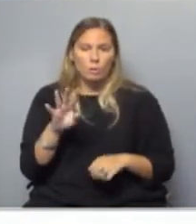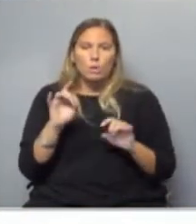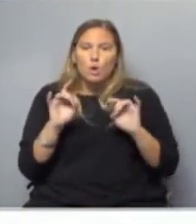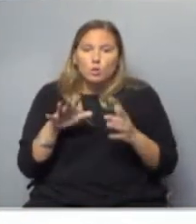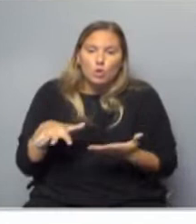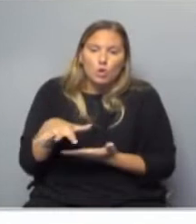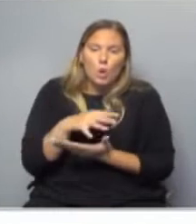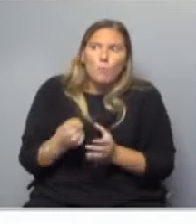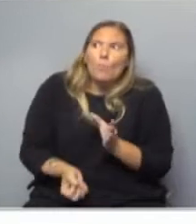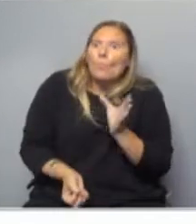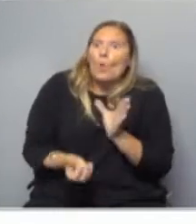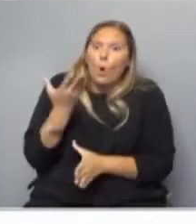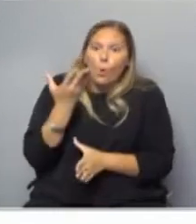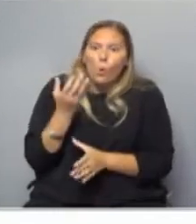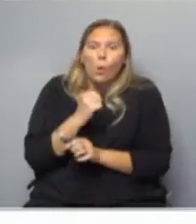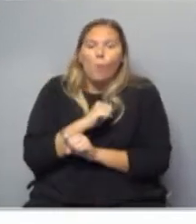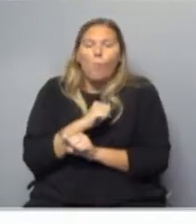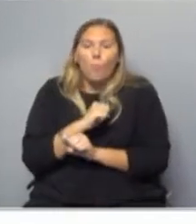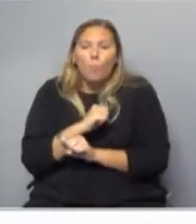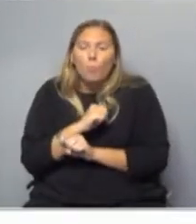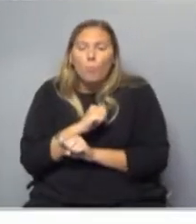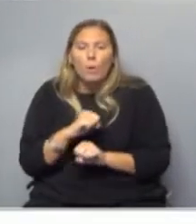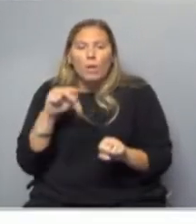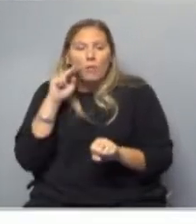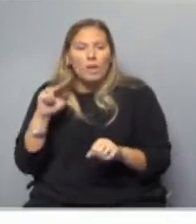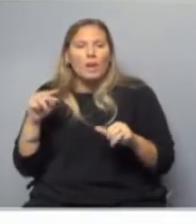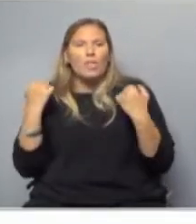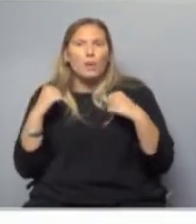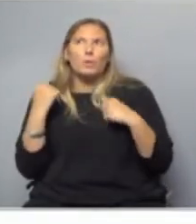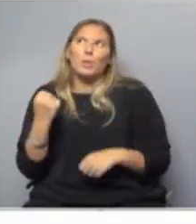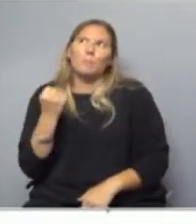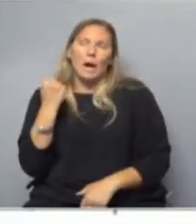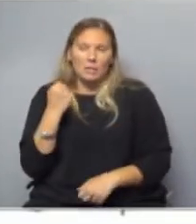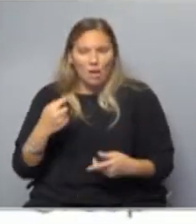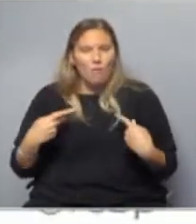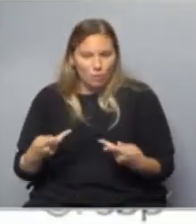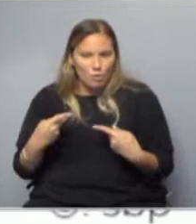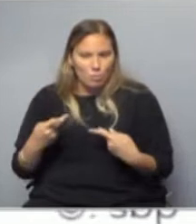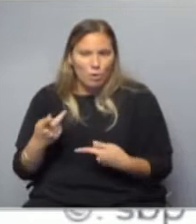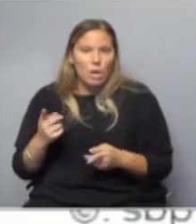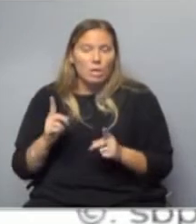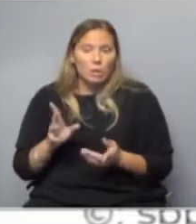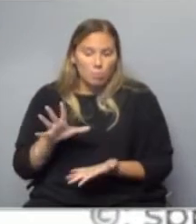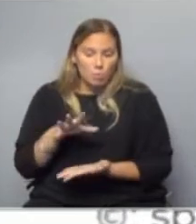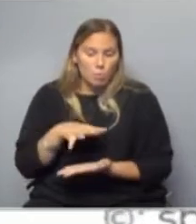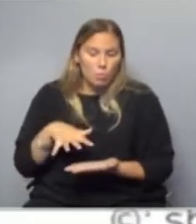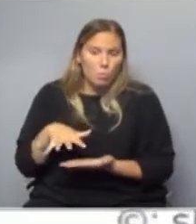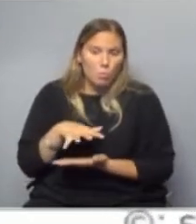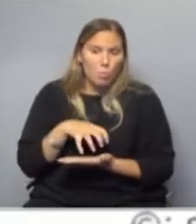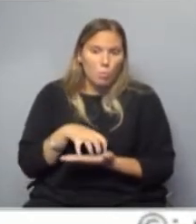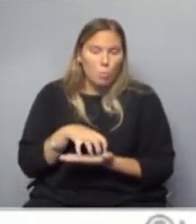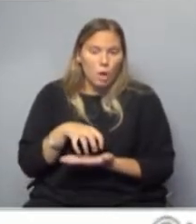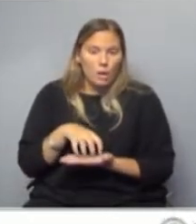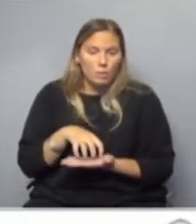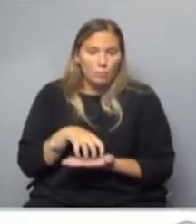lugar ultramoderno donde uno puede ver su deporte favorito, en este caso el fútbol, sino es una